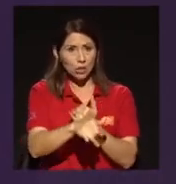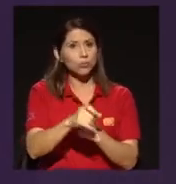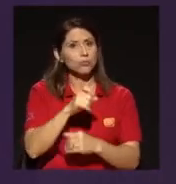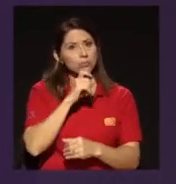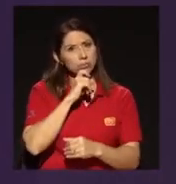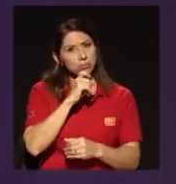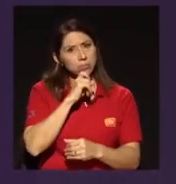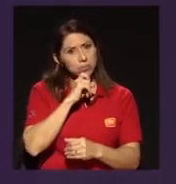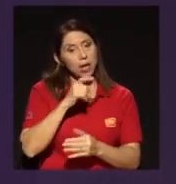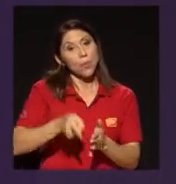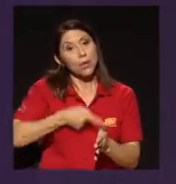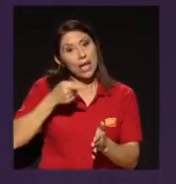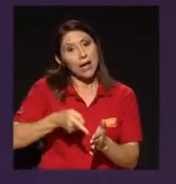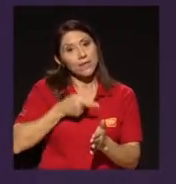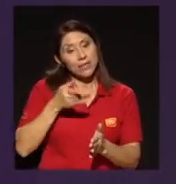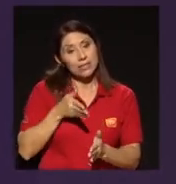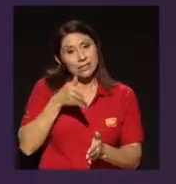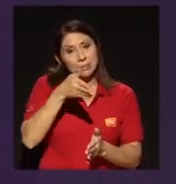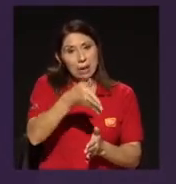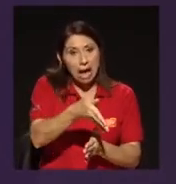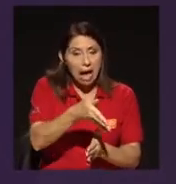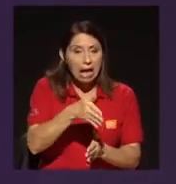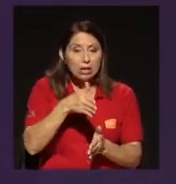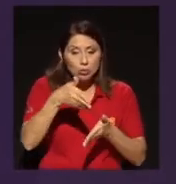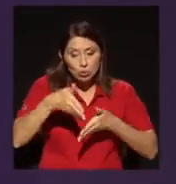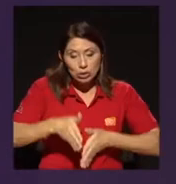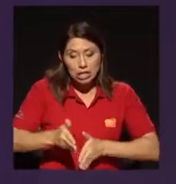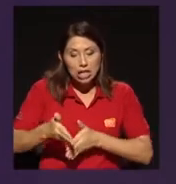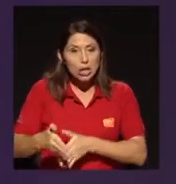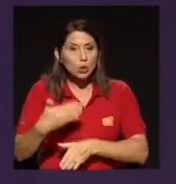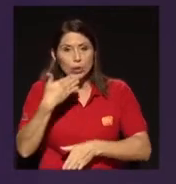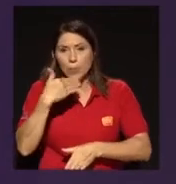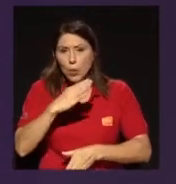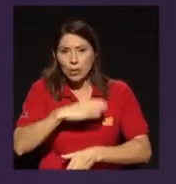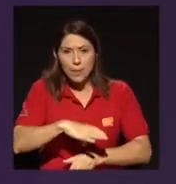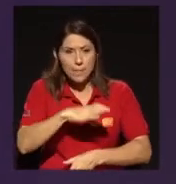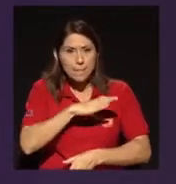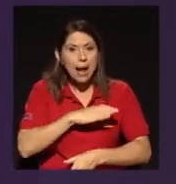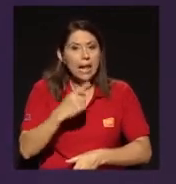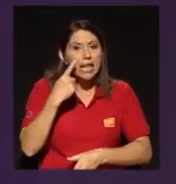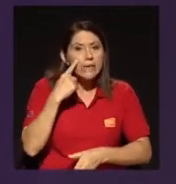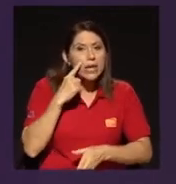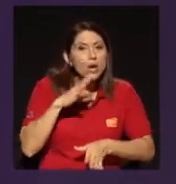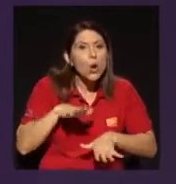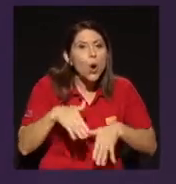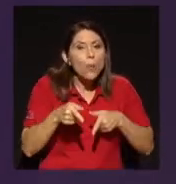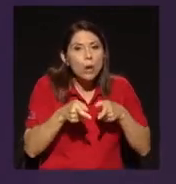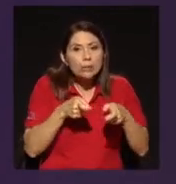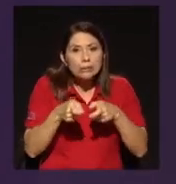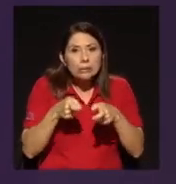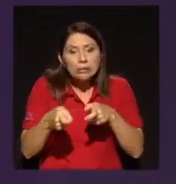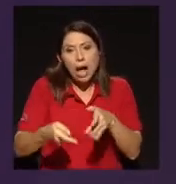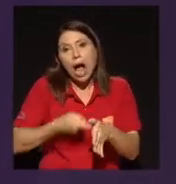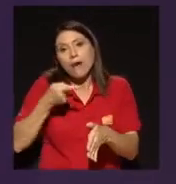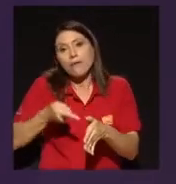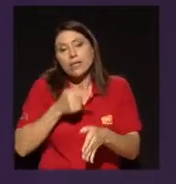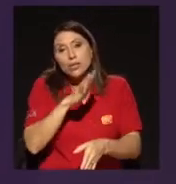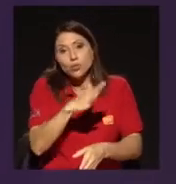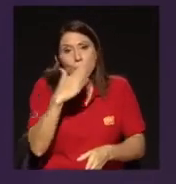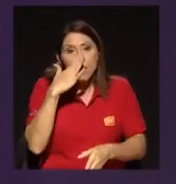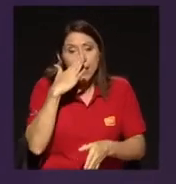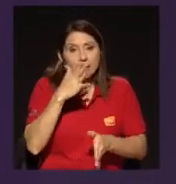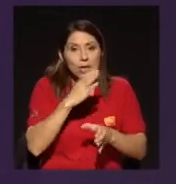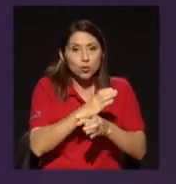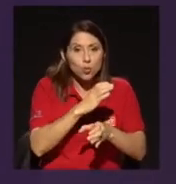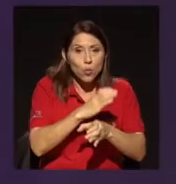los llevan, entonces los chiquillos están en una edad que se portan mal, que hay que ver cómo se les contiene, a veces se los cuida la mamá, a veces no